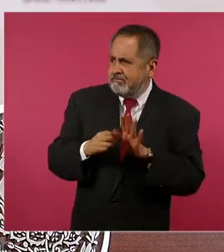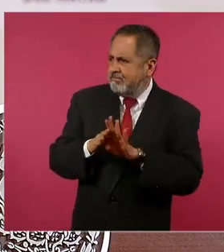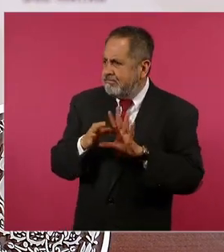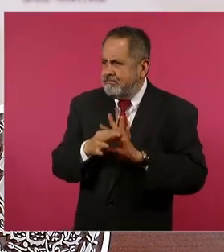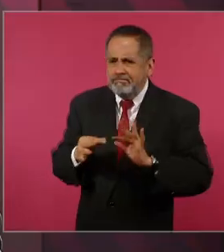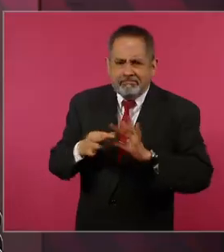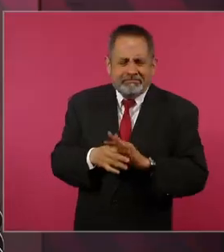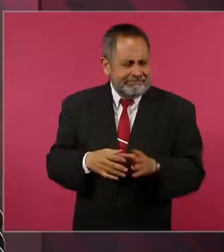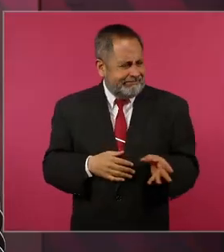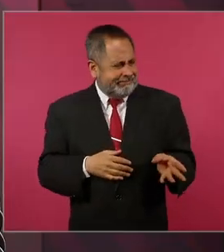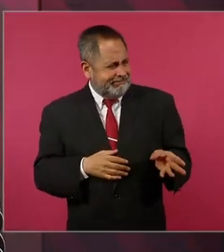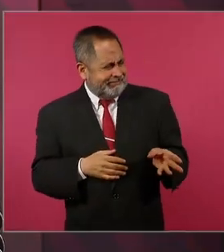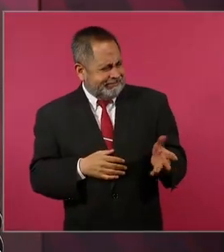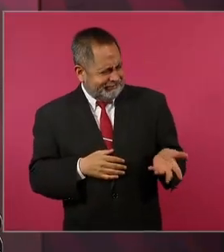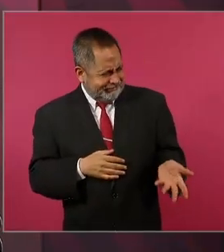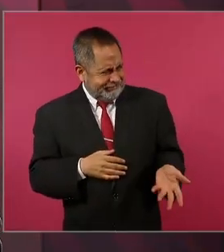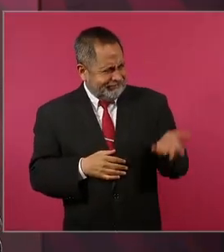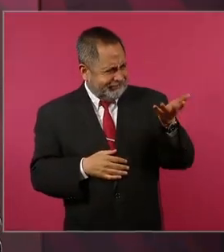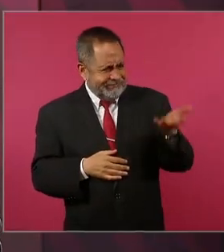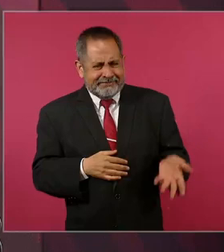de los